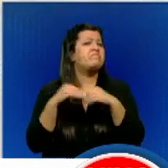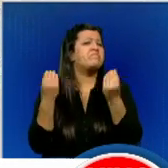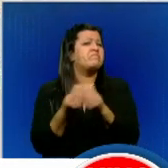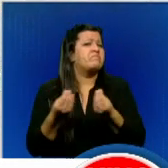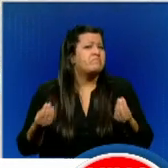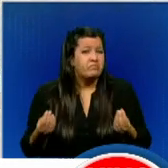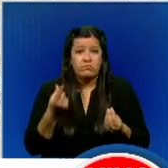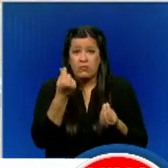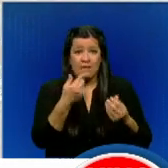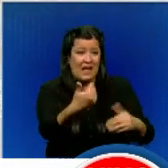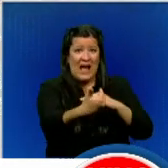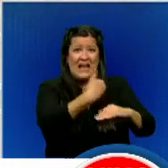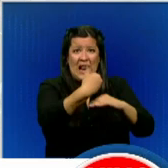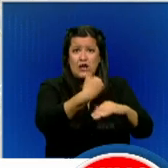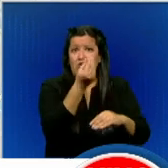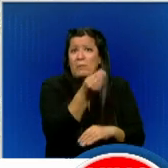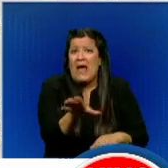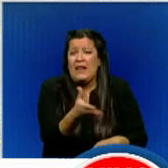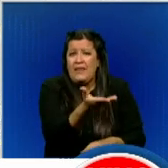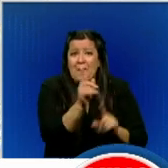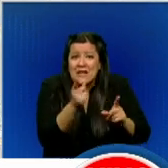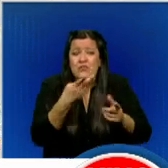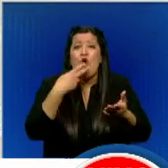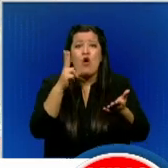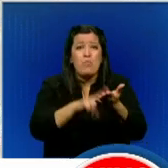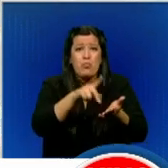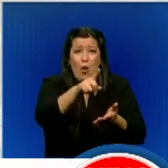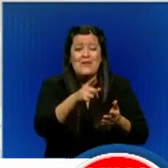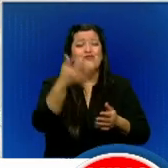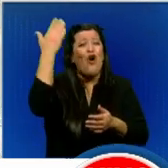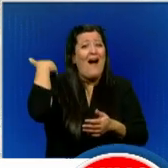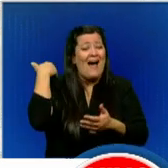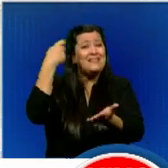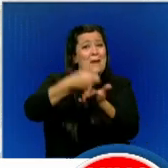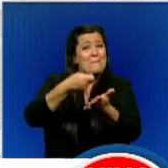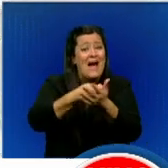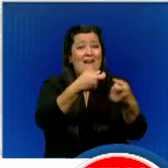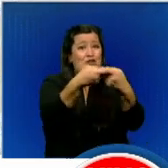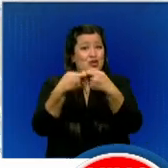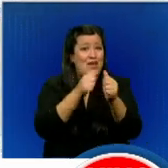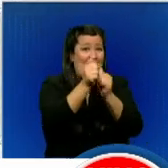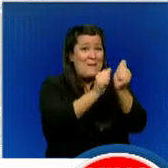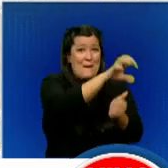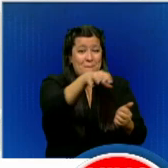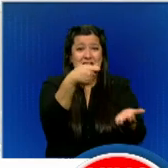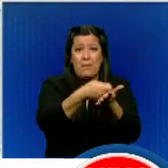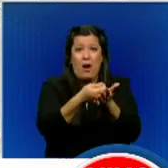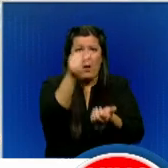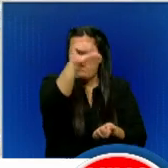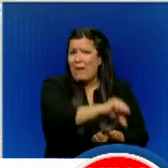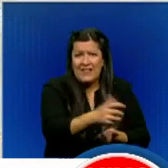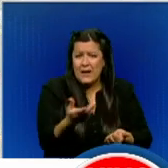los ingresos derivados de los impuestos que pagaban las sociedades en la argentina y no